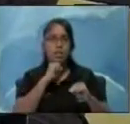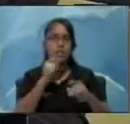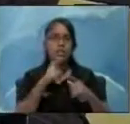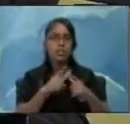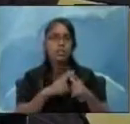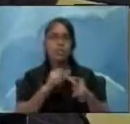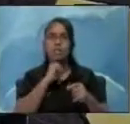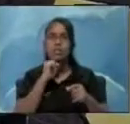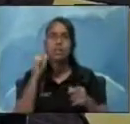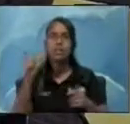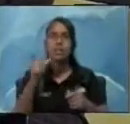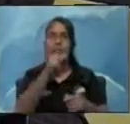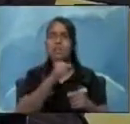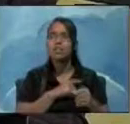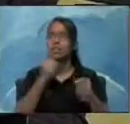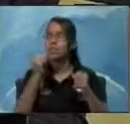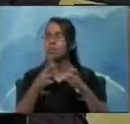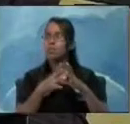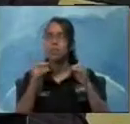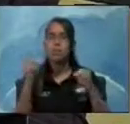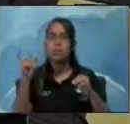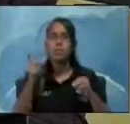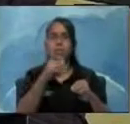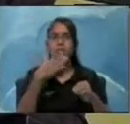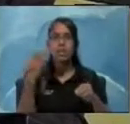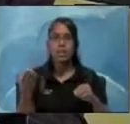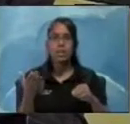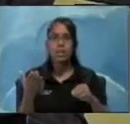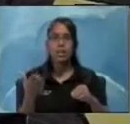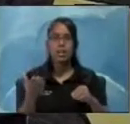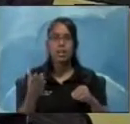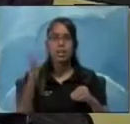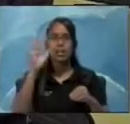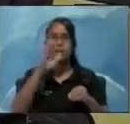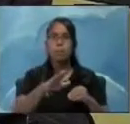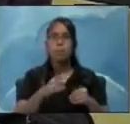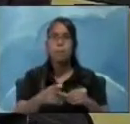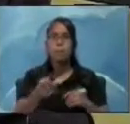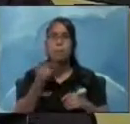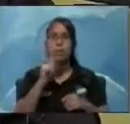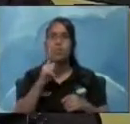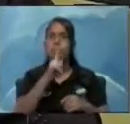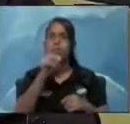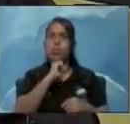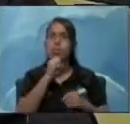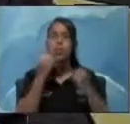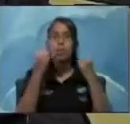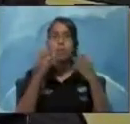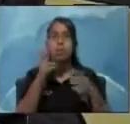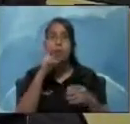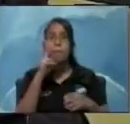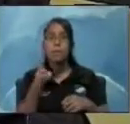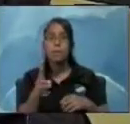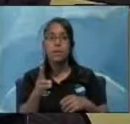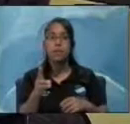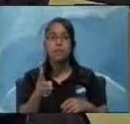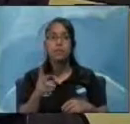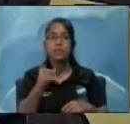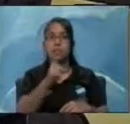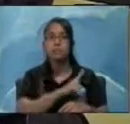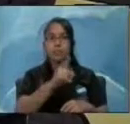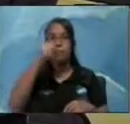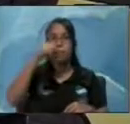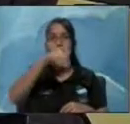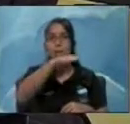era gente muy sencilla eran personas que no no eran muy bien vistas de del